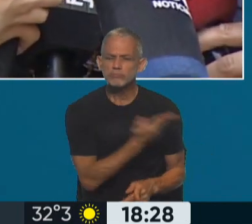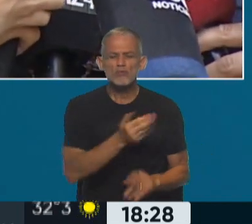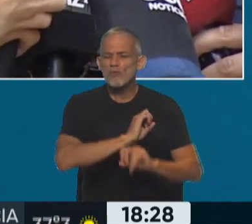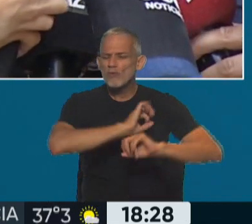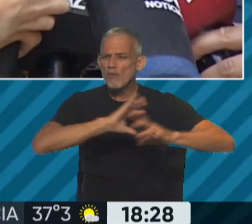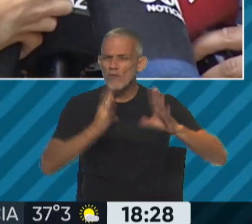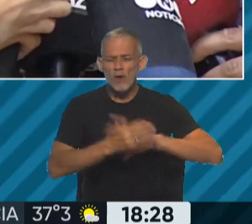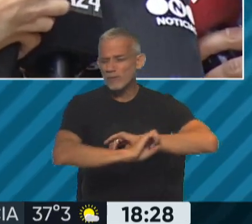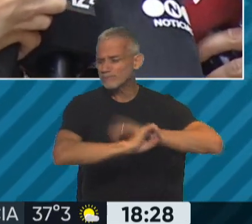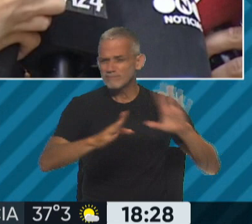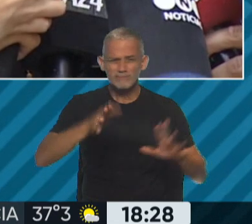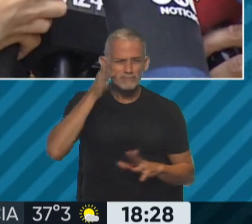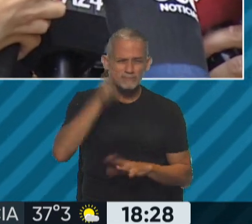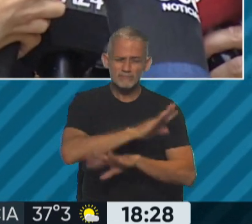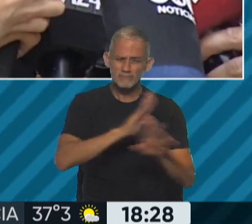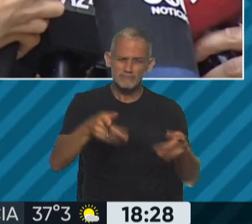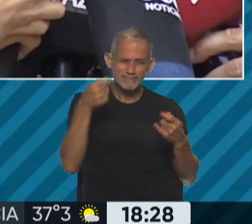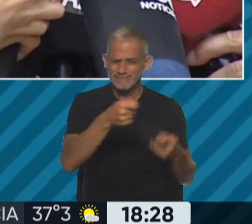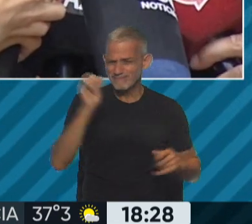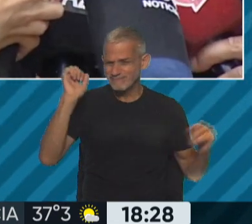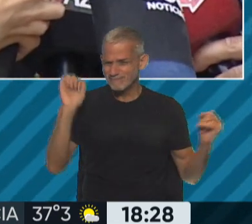manera más cruel.